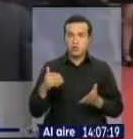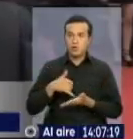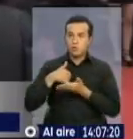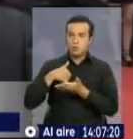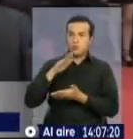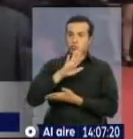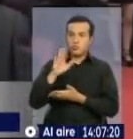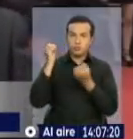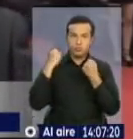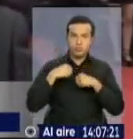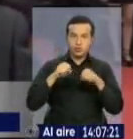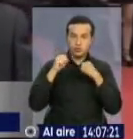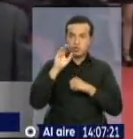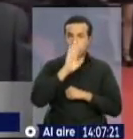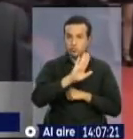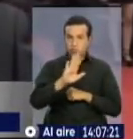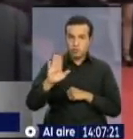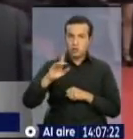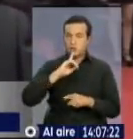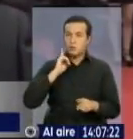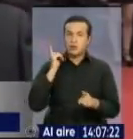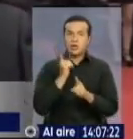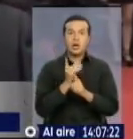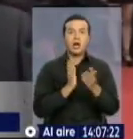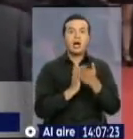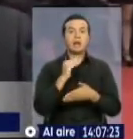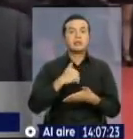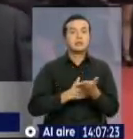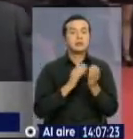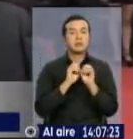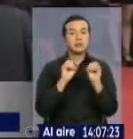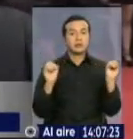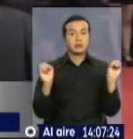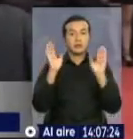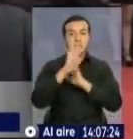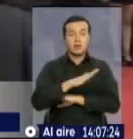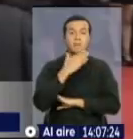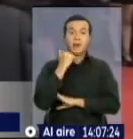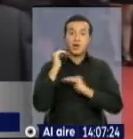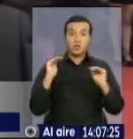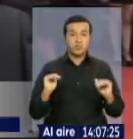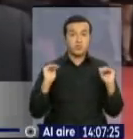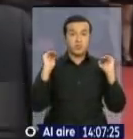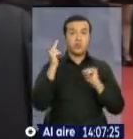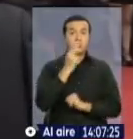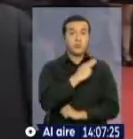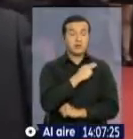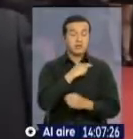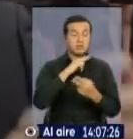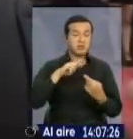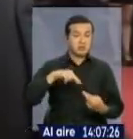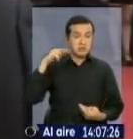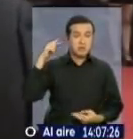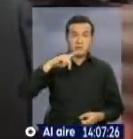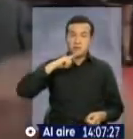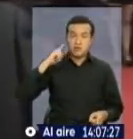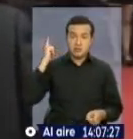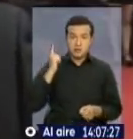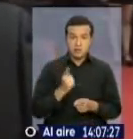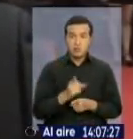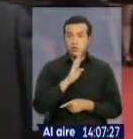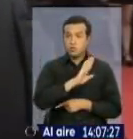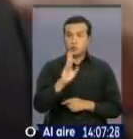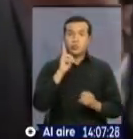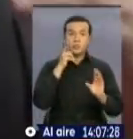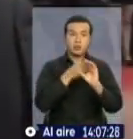esfuerzo, los estudiantes pueden no acceder a becas estudiantiles en las mejores universidades de la región. Y lógicamente podrán estar también